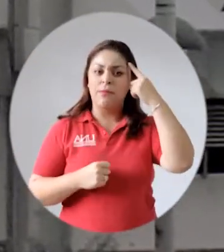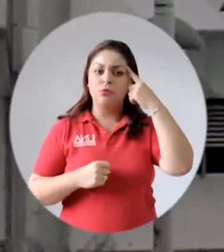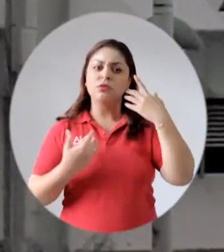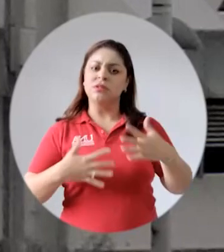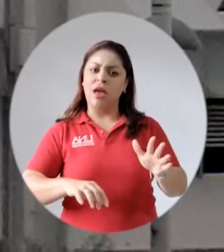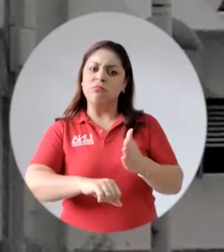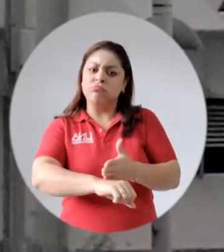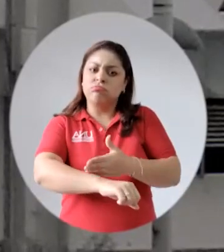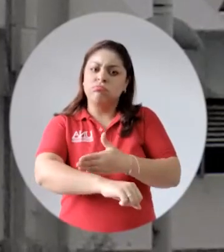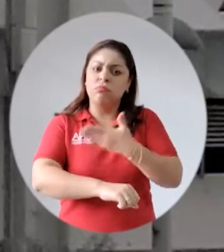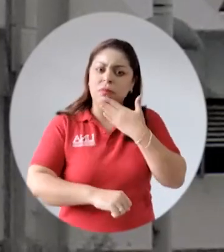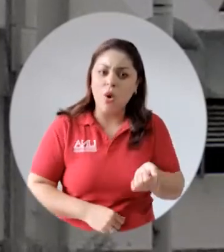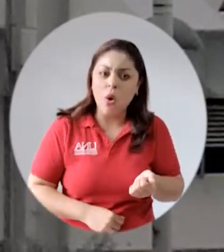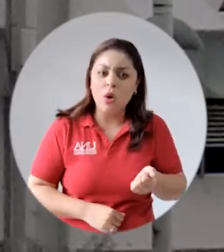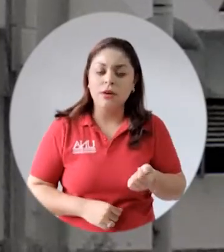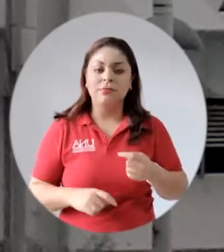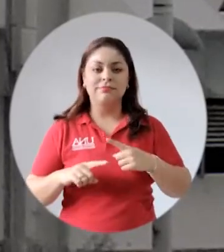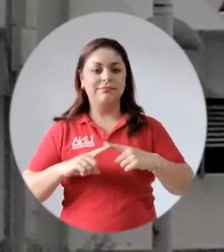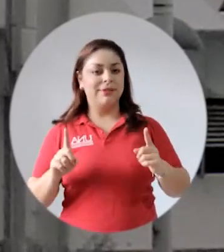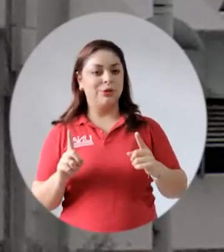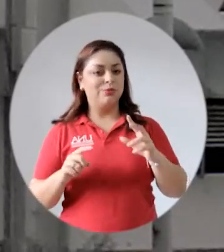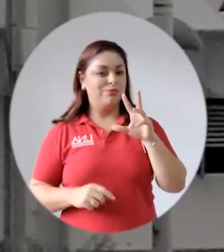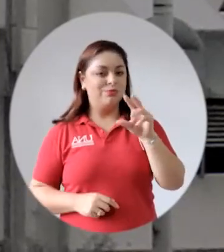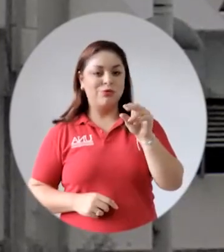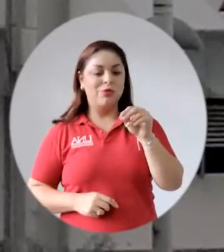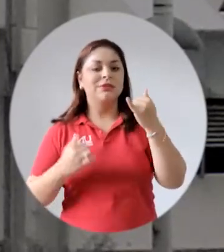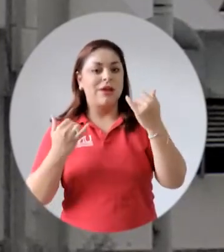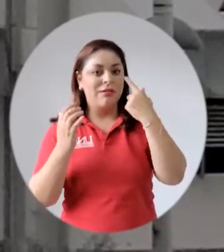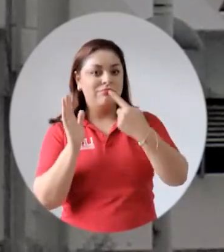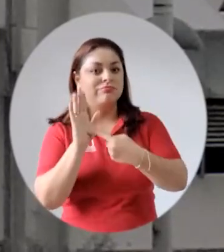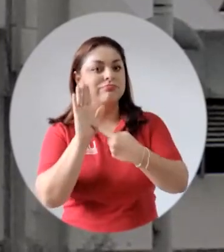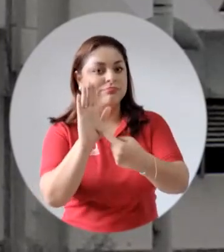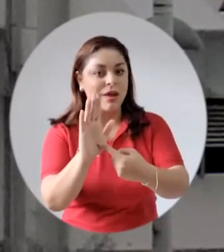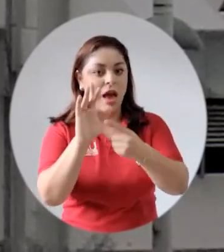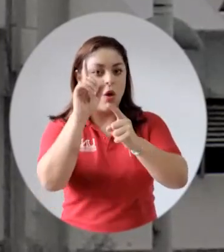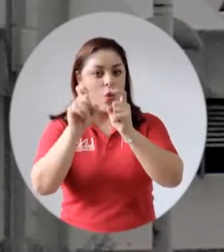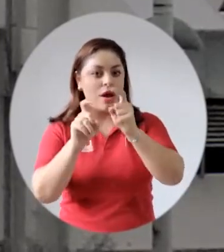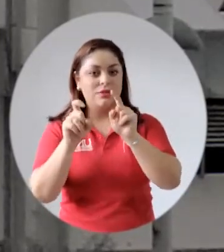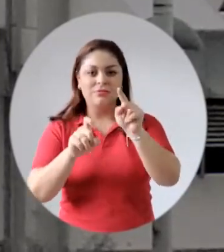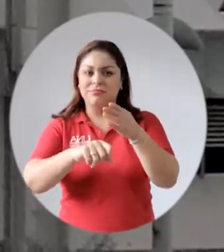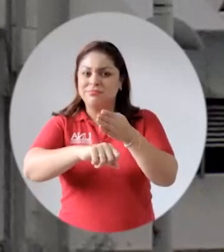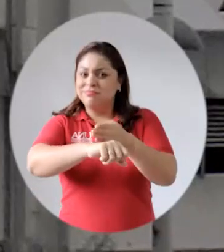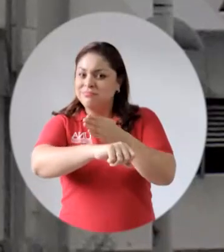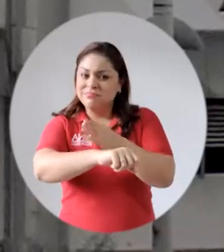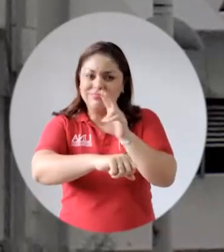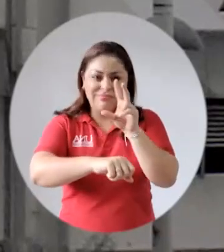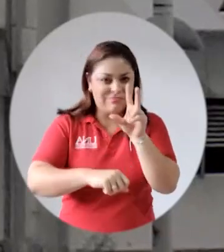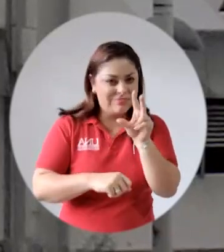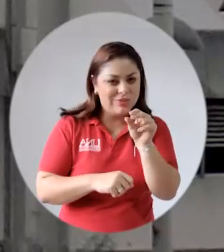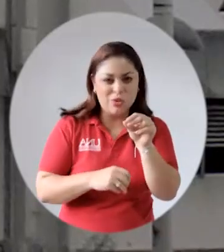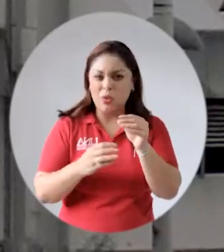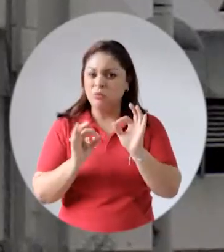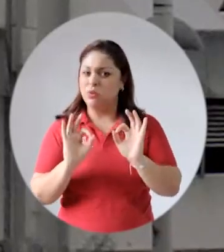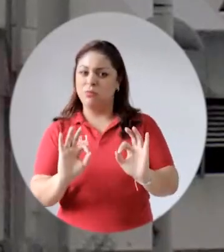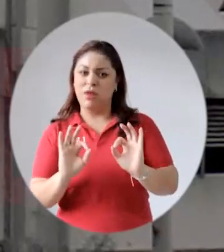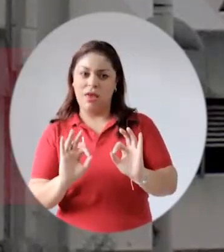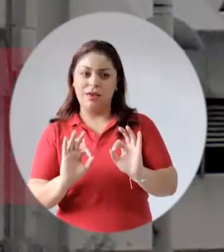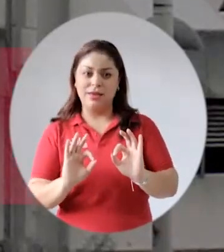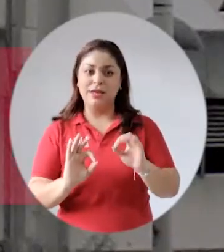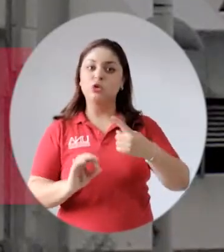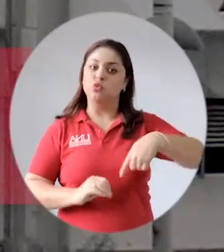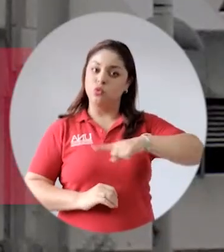mujeres, en la vida de la sociedad en general, ¿no? Entonces, son dos casos concretos, son dos ejemplos concretos en los cuales los resultados de esta encuesta deberían ser